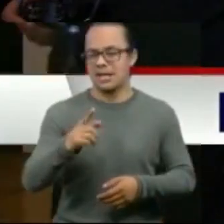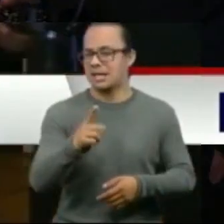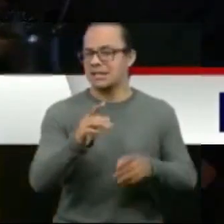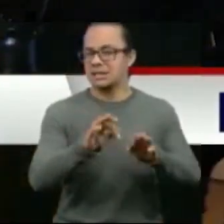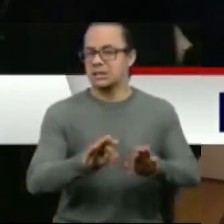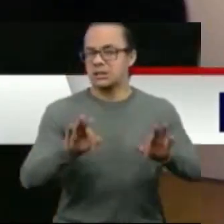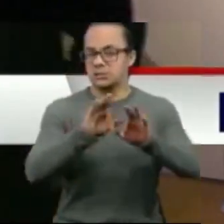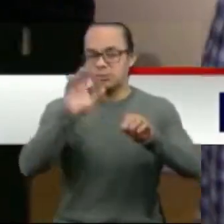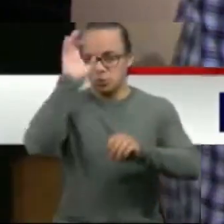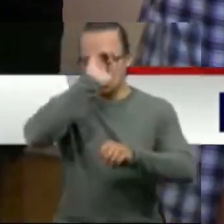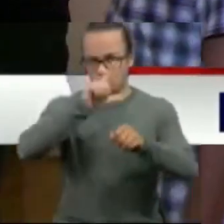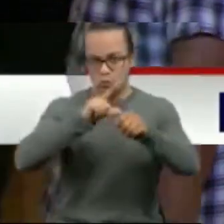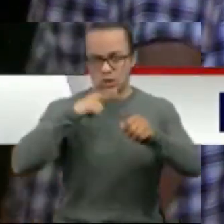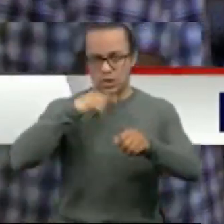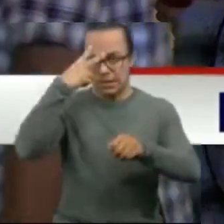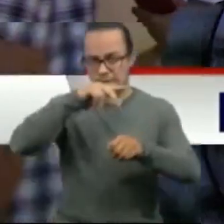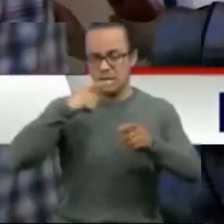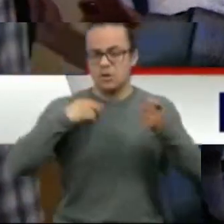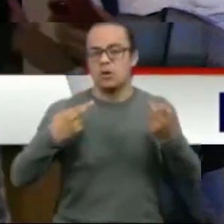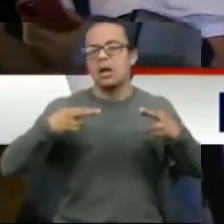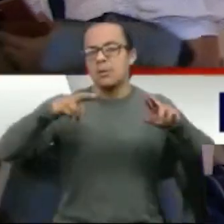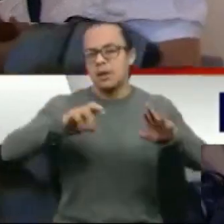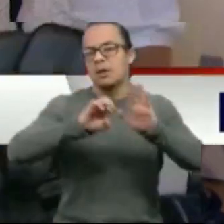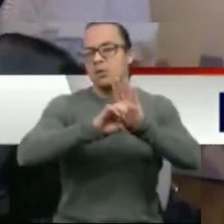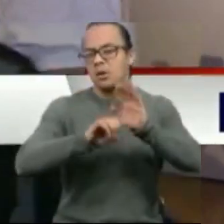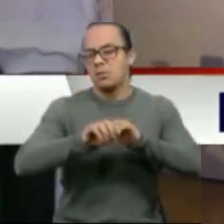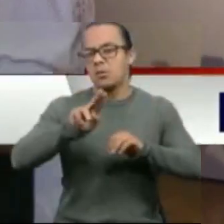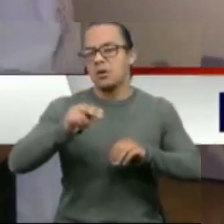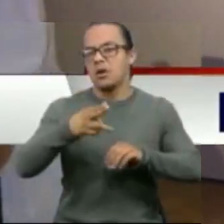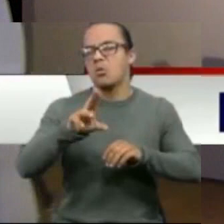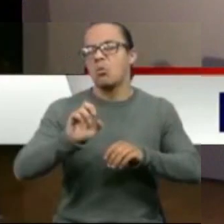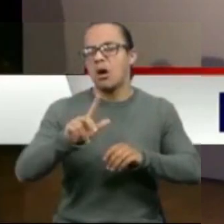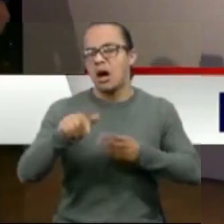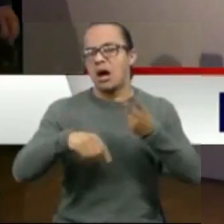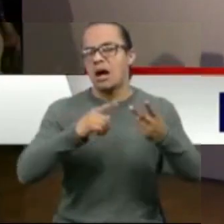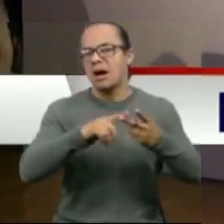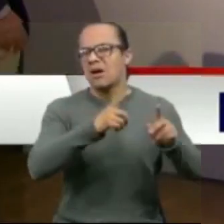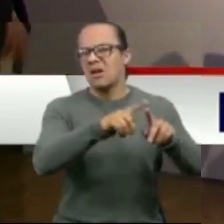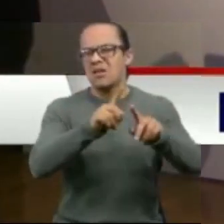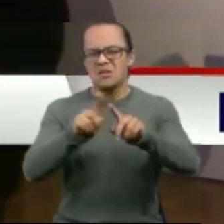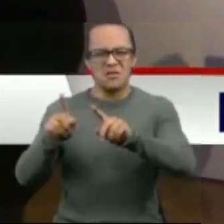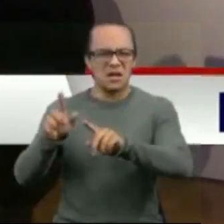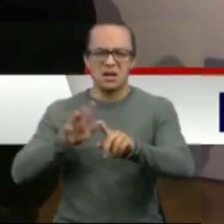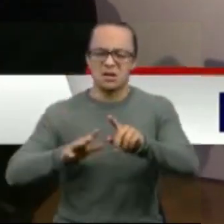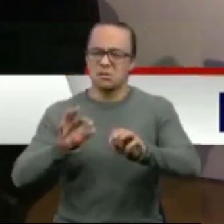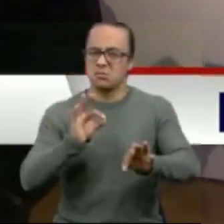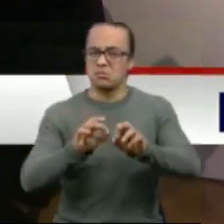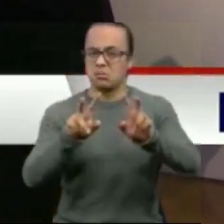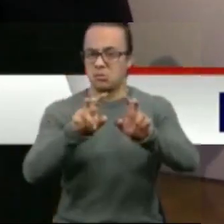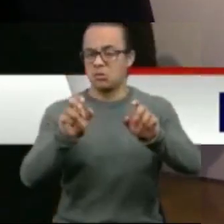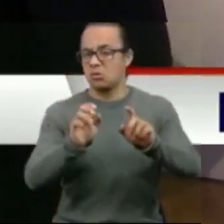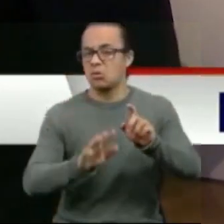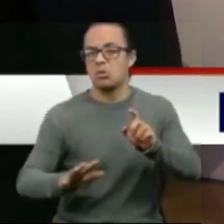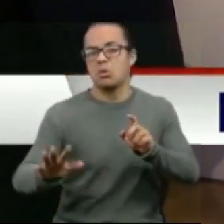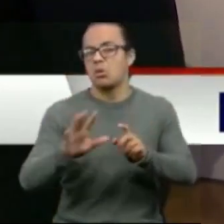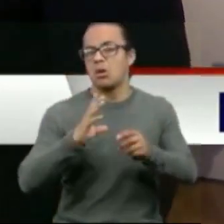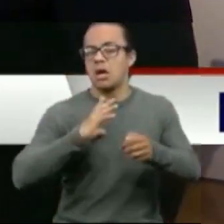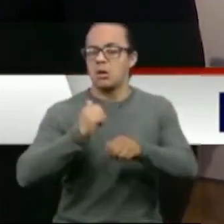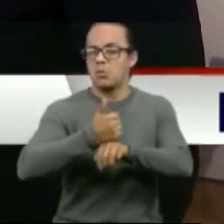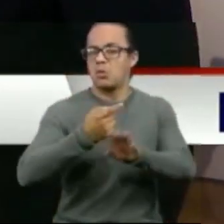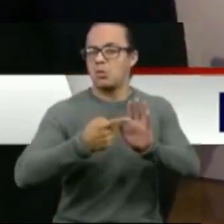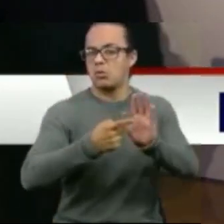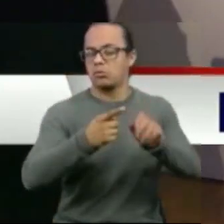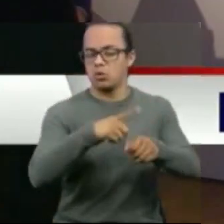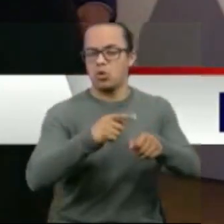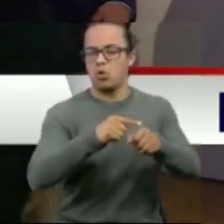cultura popular mexicana, los nahuales, las leyendas urbanas, etcétera, destacando también a la vez el tratamiento de su color.